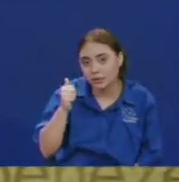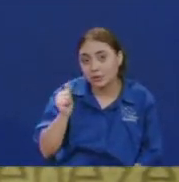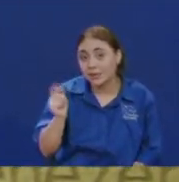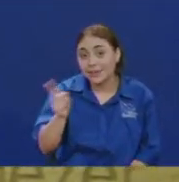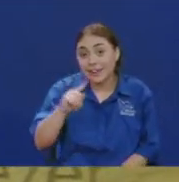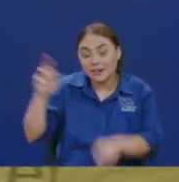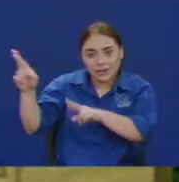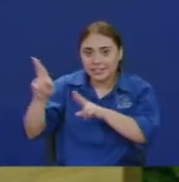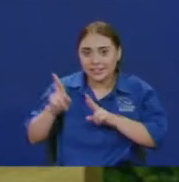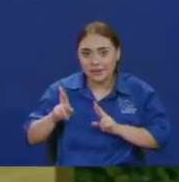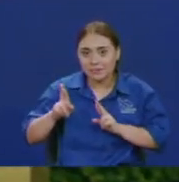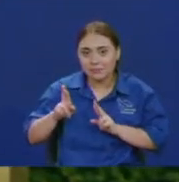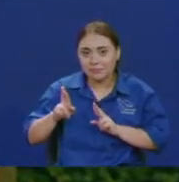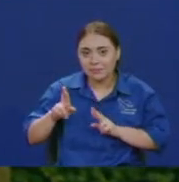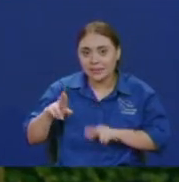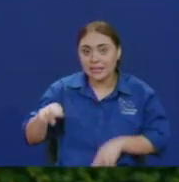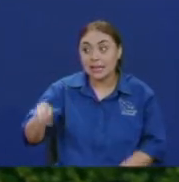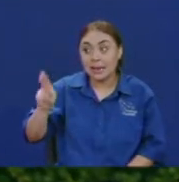aquel en la caja.